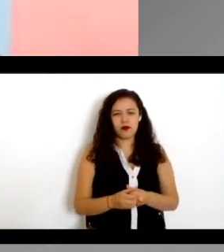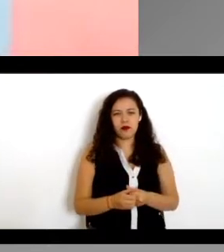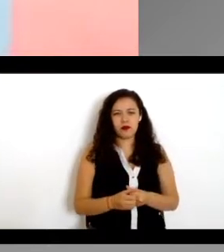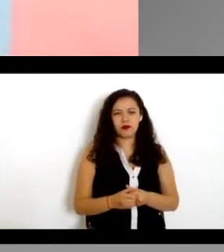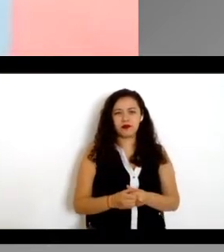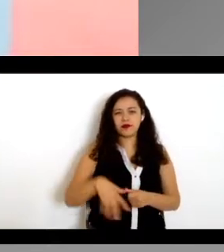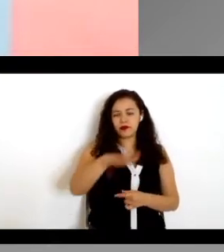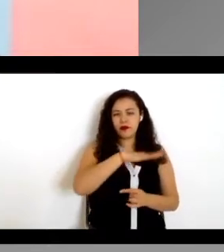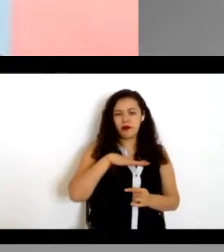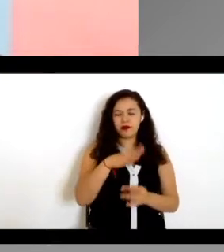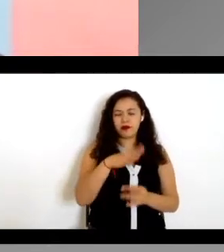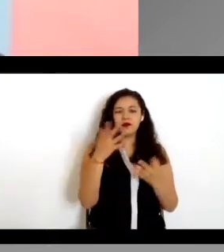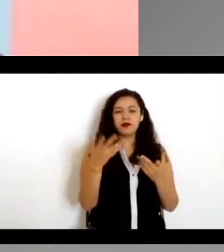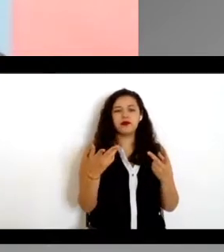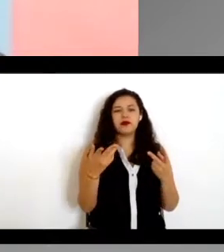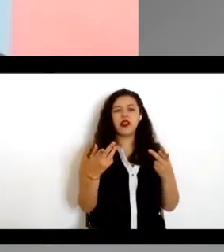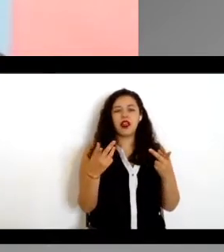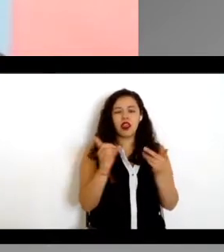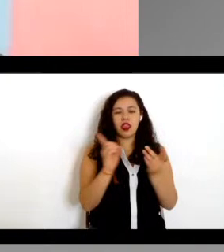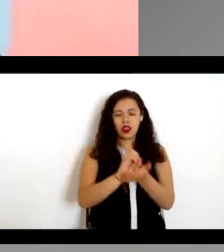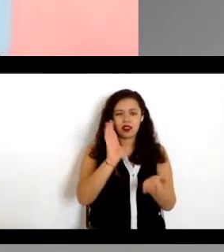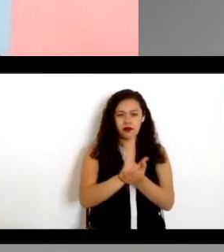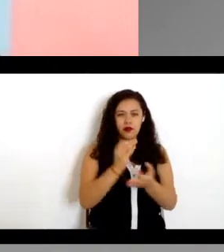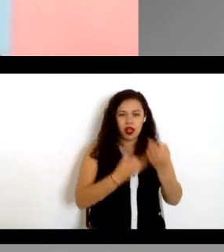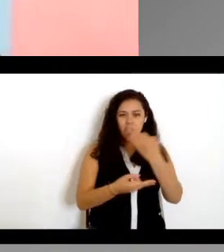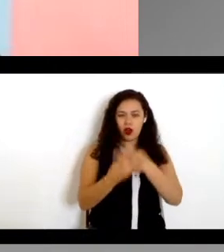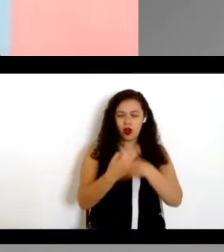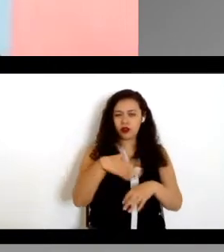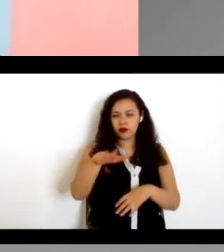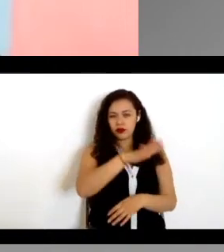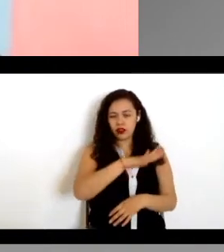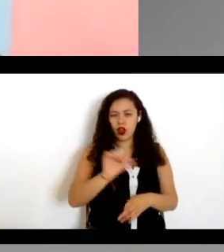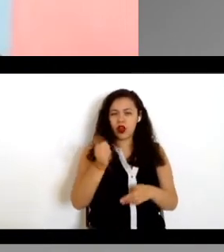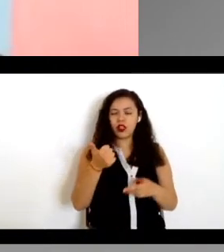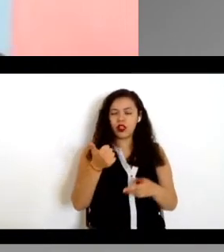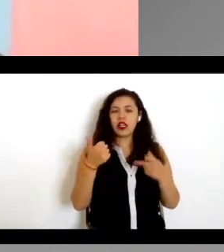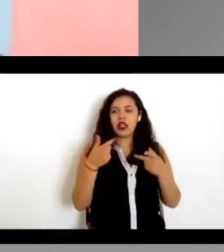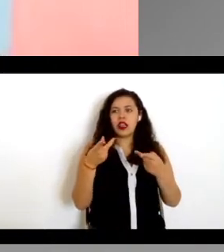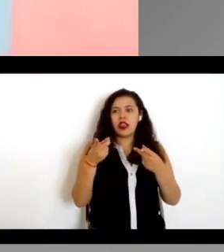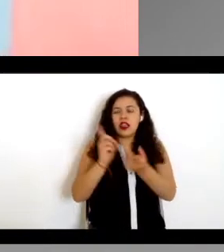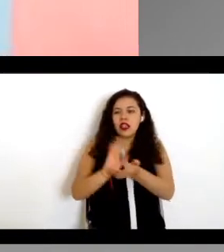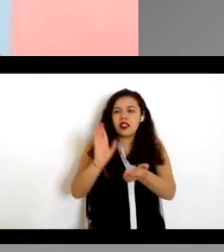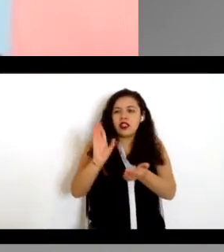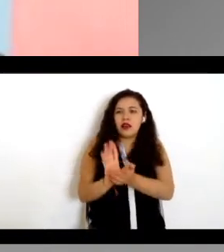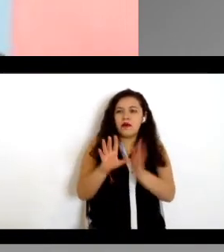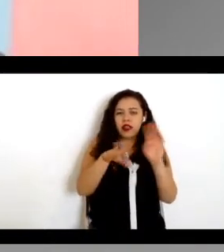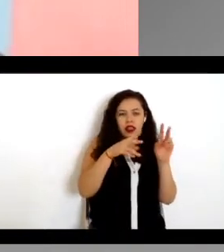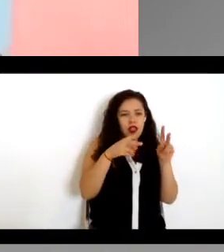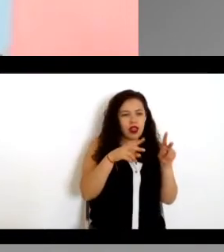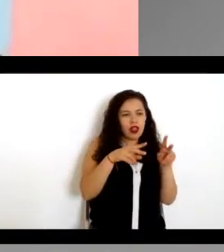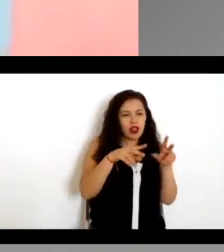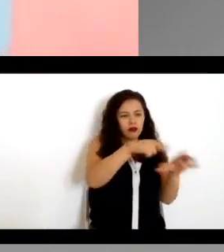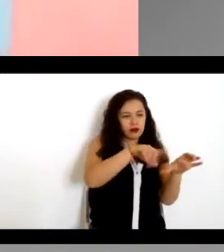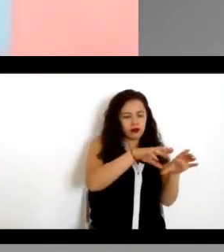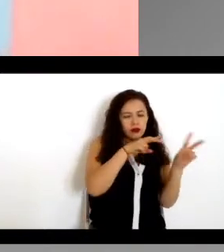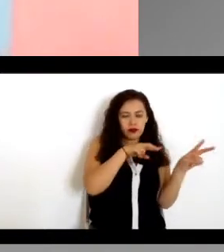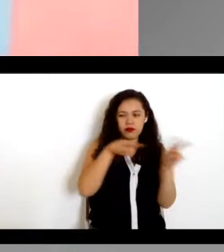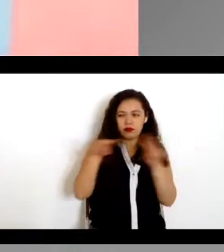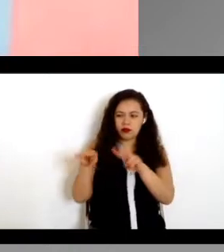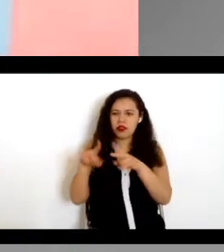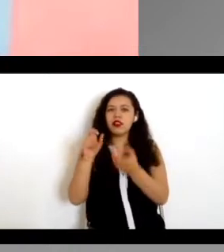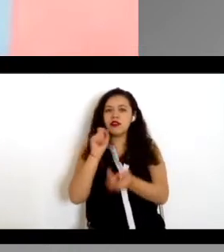de discapacidad. Demos una mirada a otros tipos de discapacidad que no han sido visibilizados, como es el caso de la